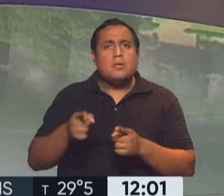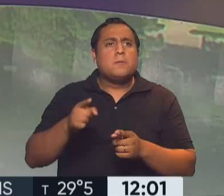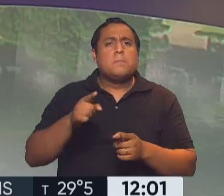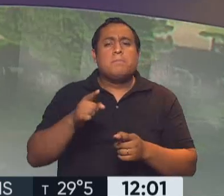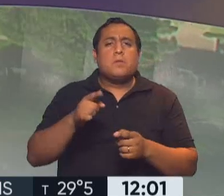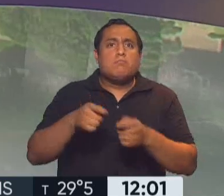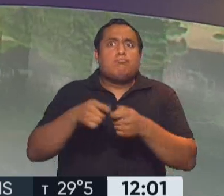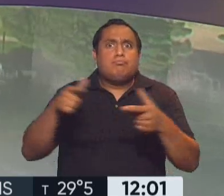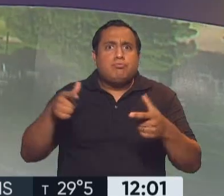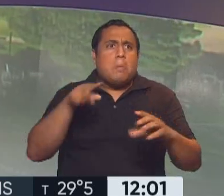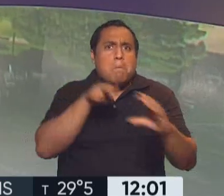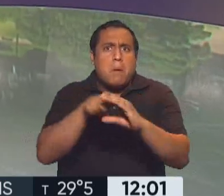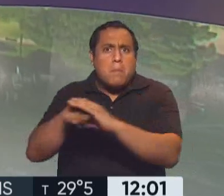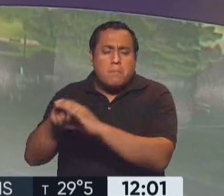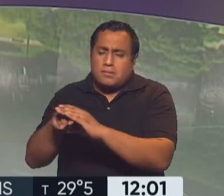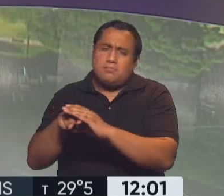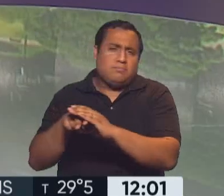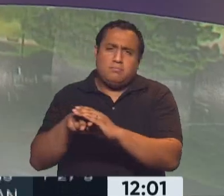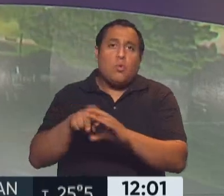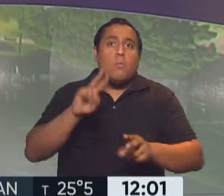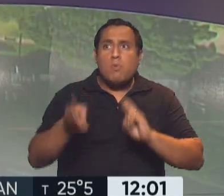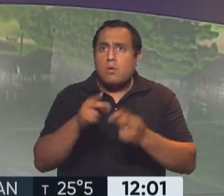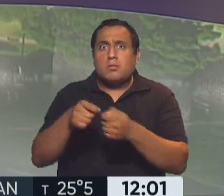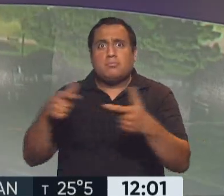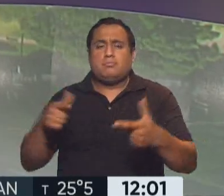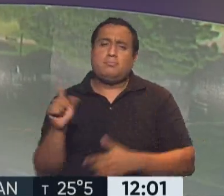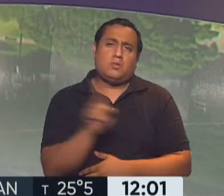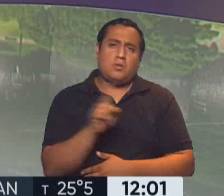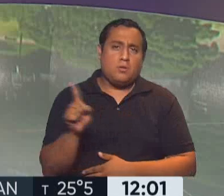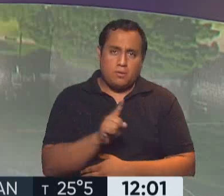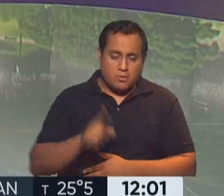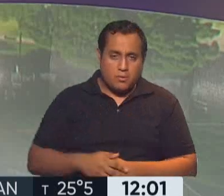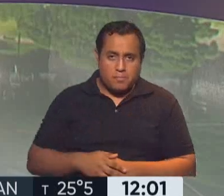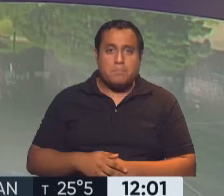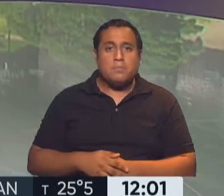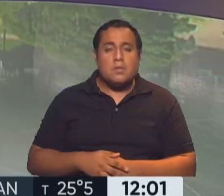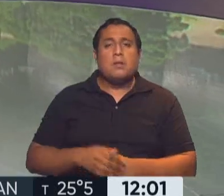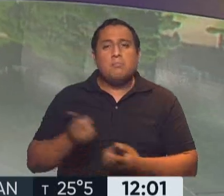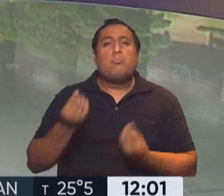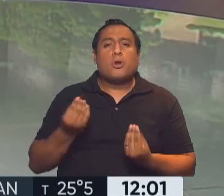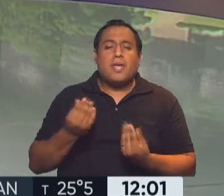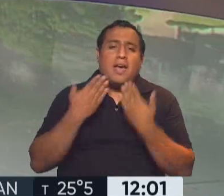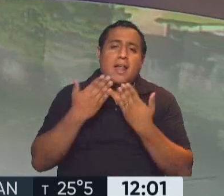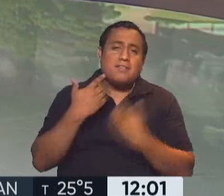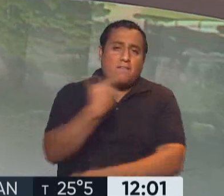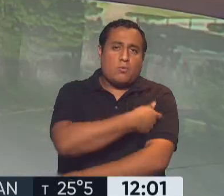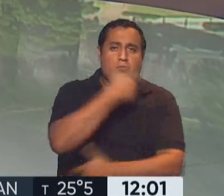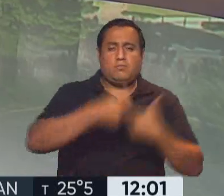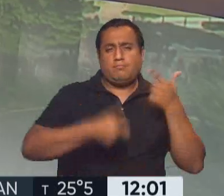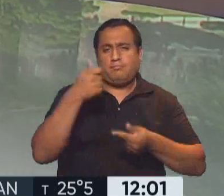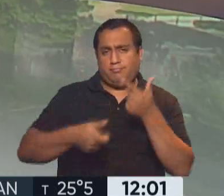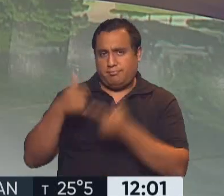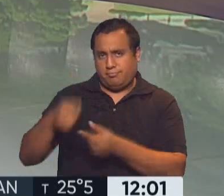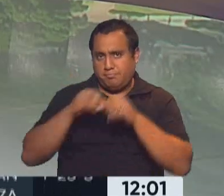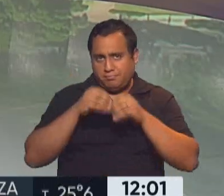manera considerable las internaciones y tampoco las muertes. Todo esto vinculado con cómo se extendió la campaña de vacunación. Pero estamos